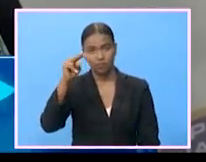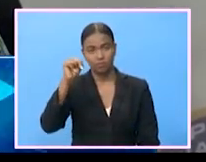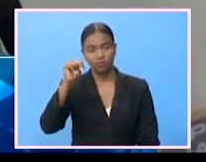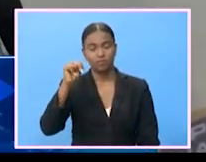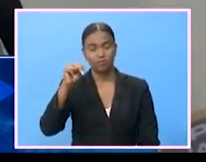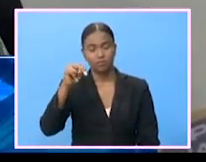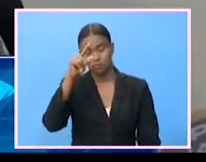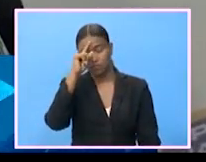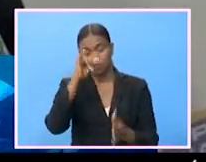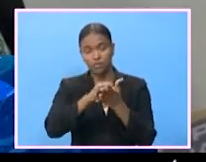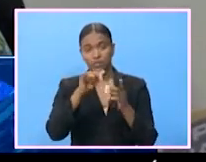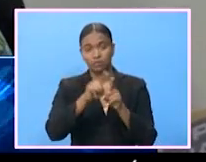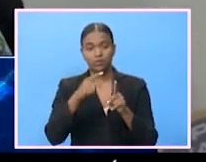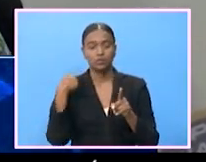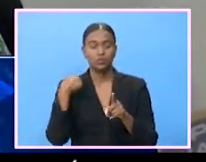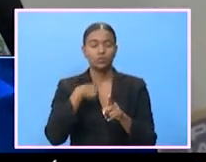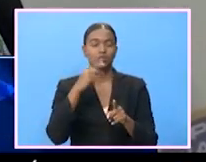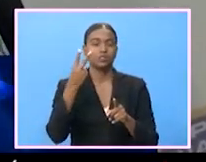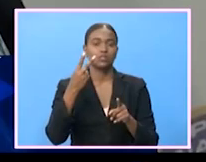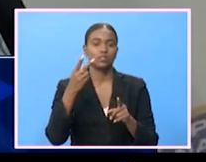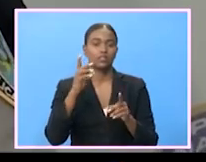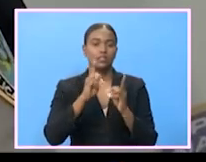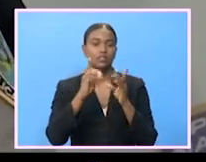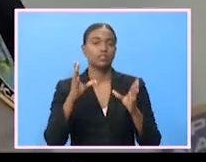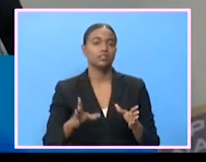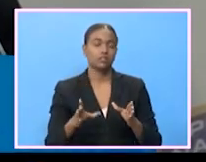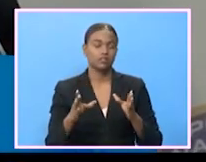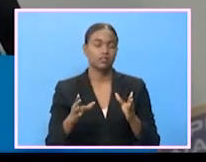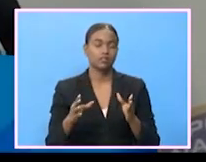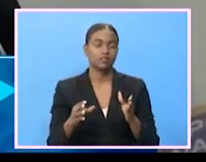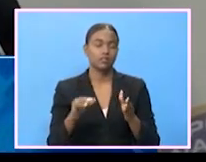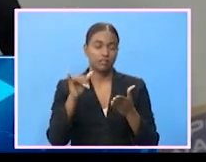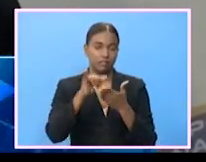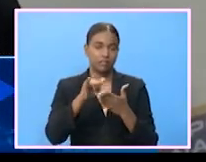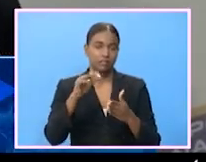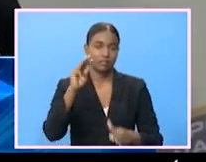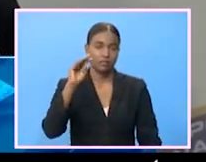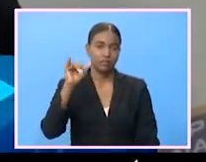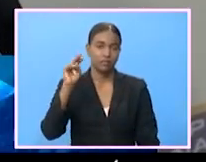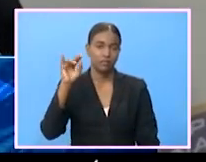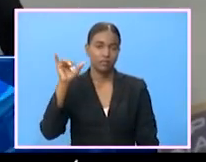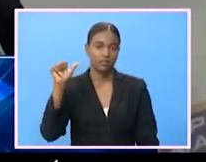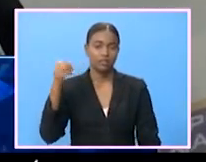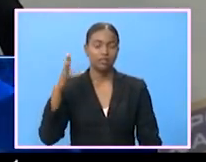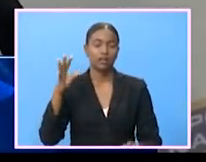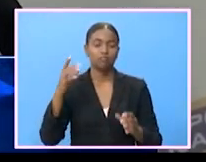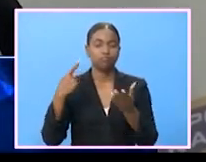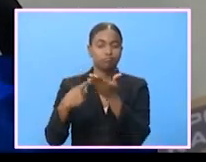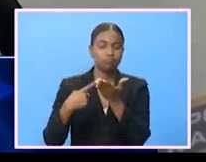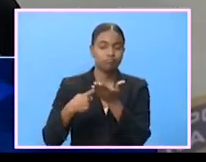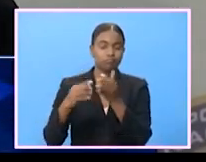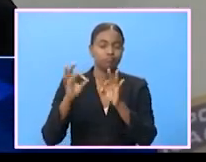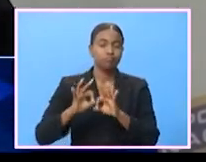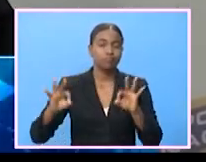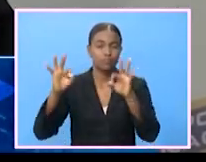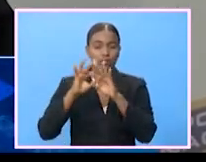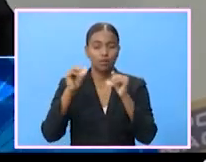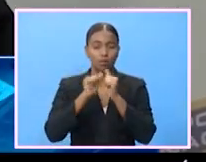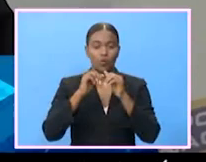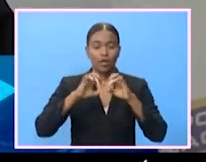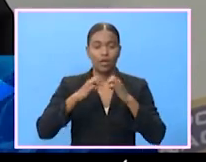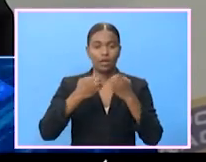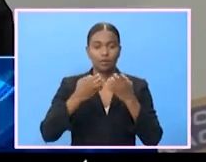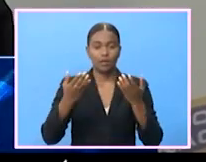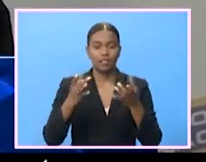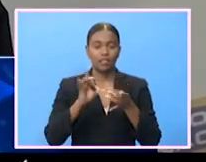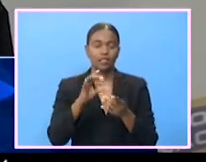formó parte también nuestro señor subdirector Horizon Oribense Minaya, sostuvieron un importantísimo encuentro con una delegación